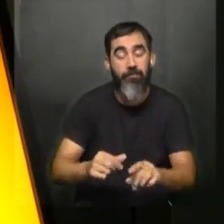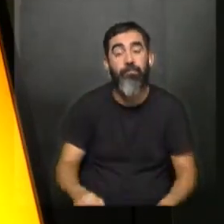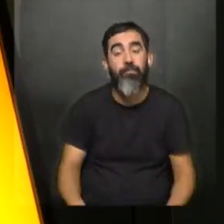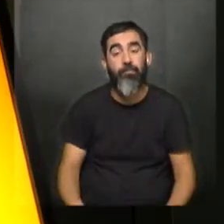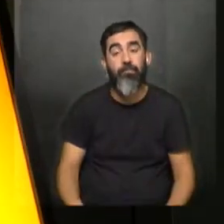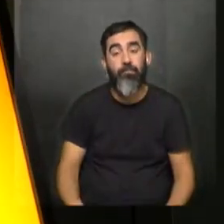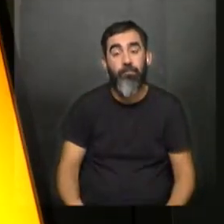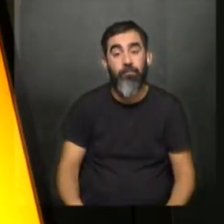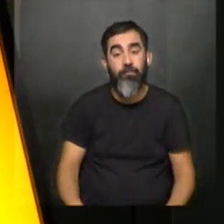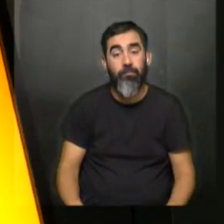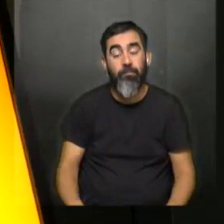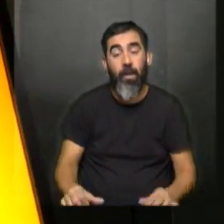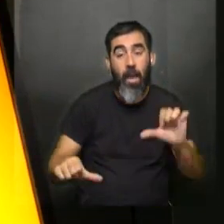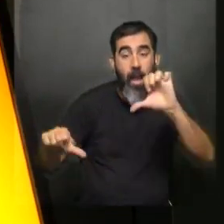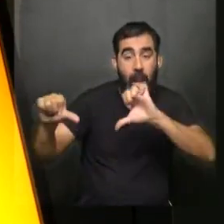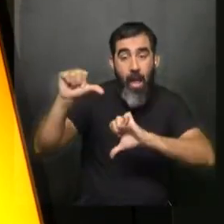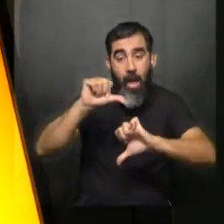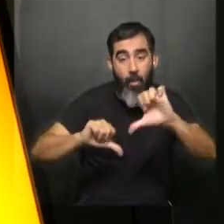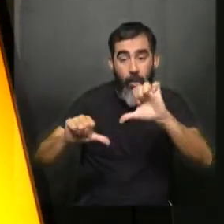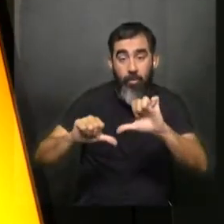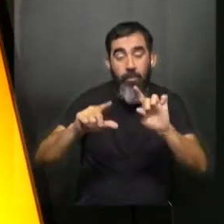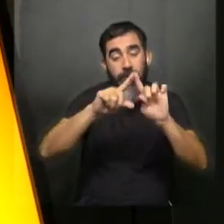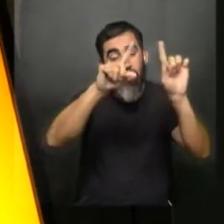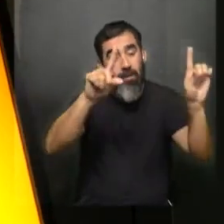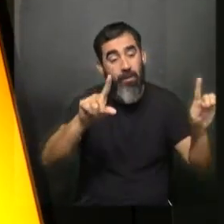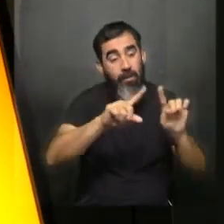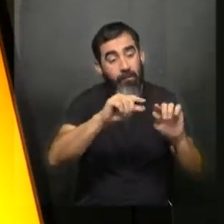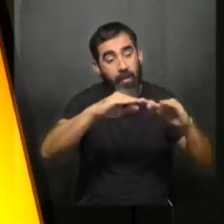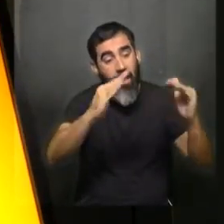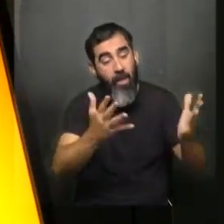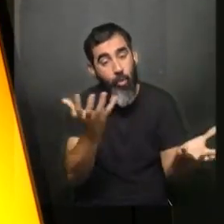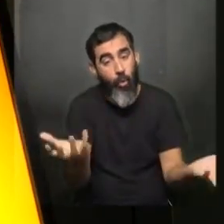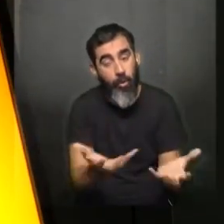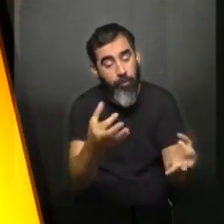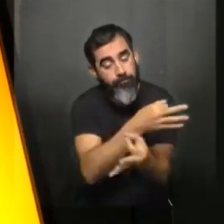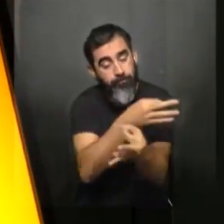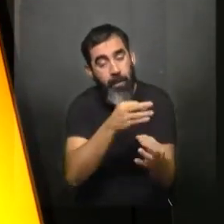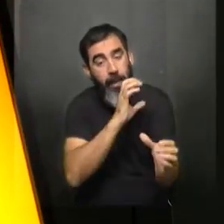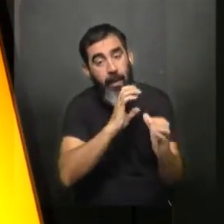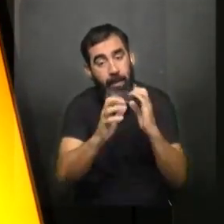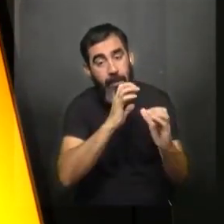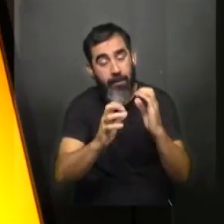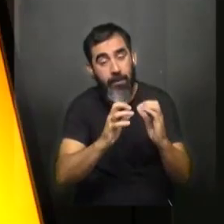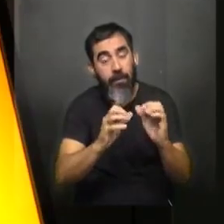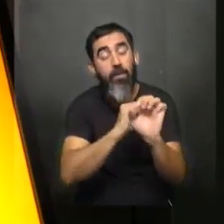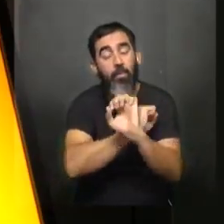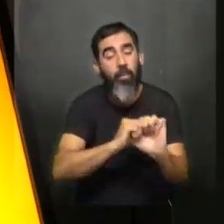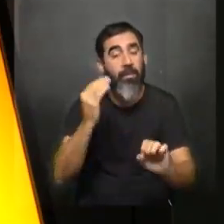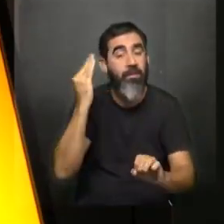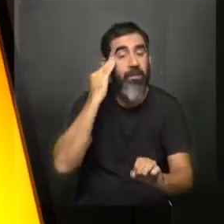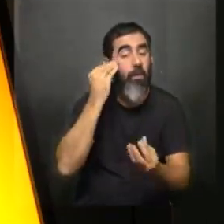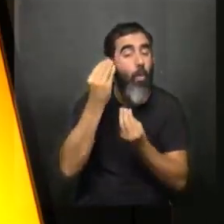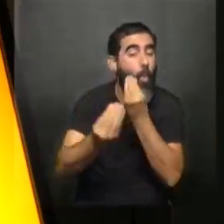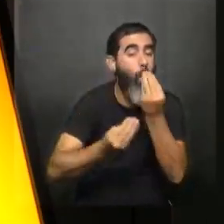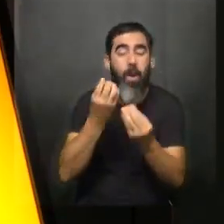de poder, como decían, tener un laboratorio que pueda certificar las estufas y la eficiencia energética y bueno, poder así determinar cuáles